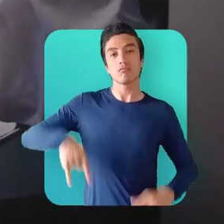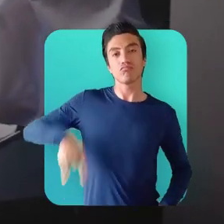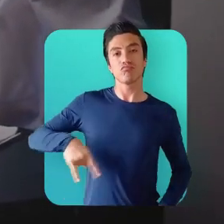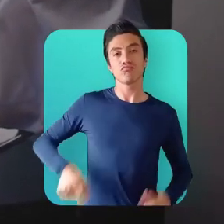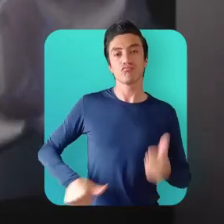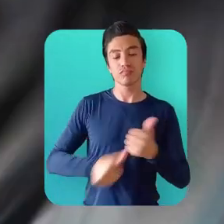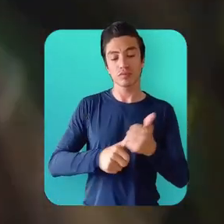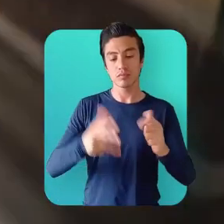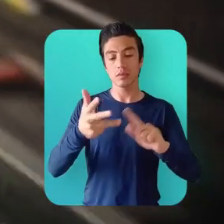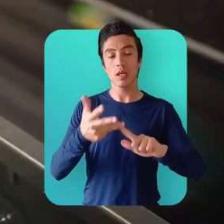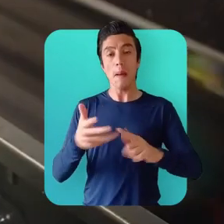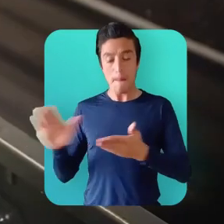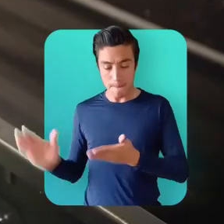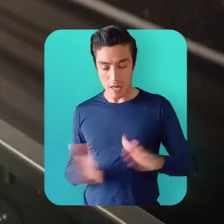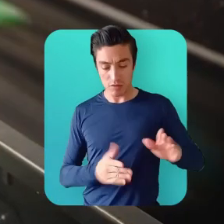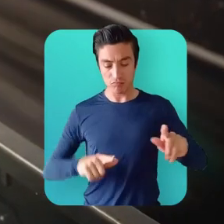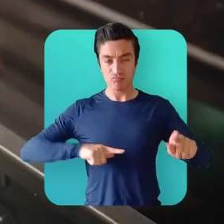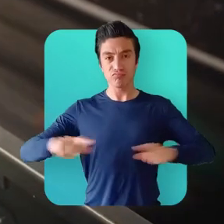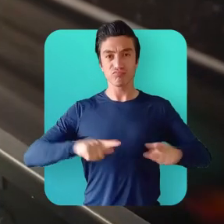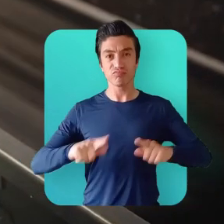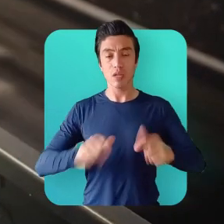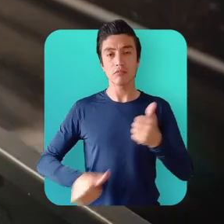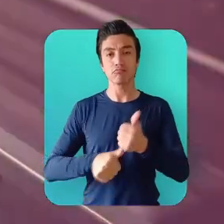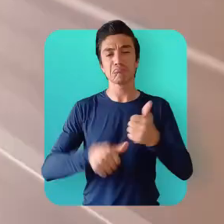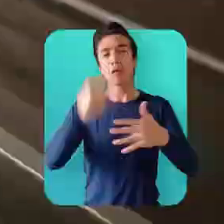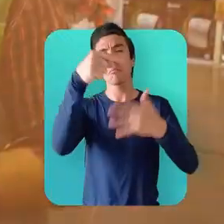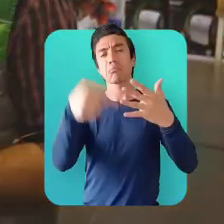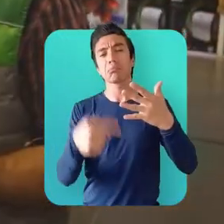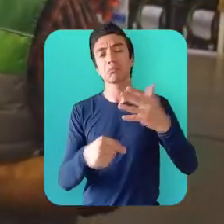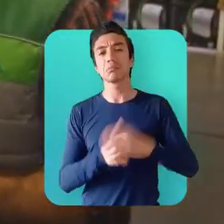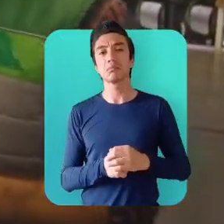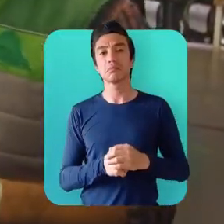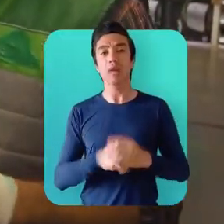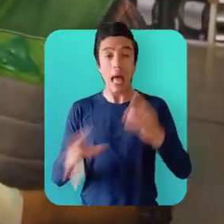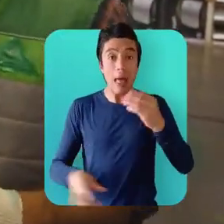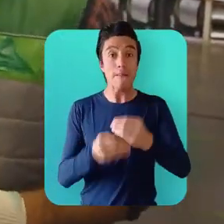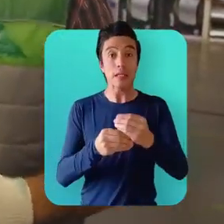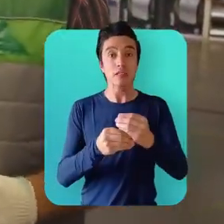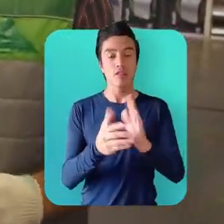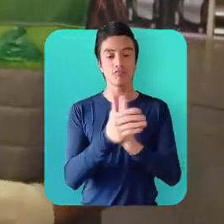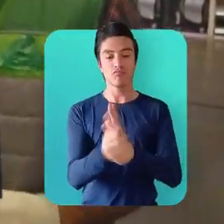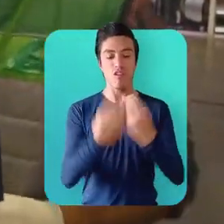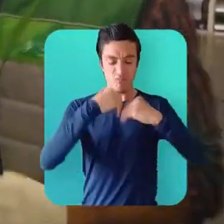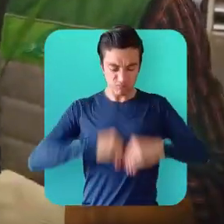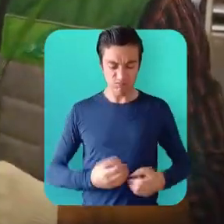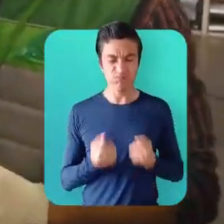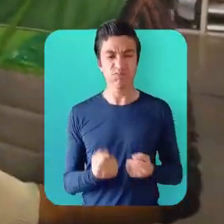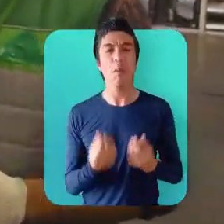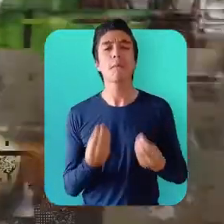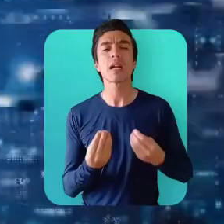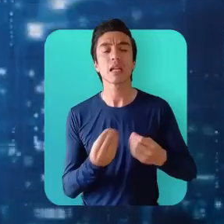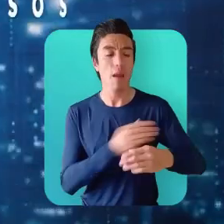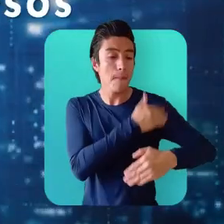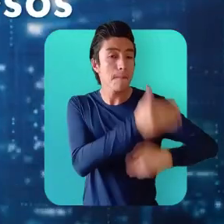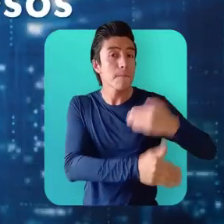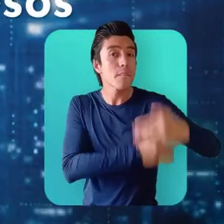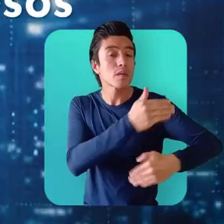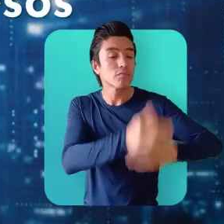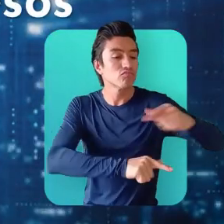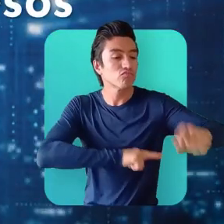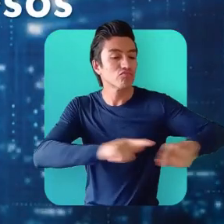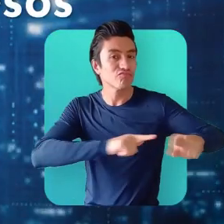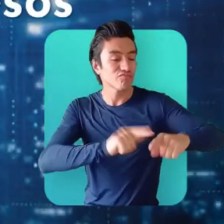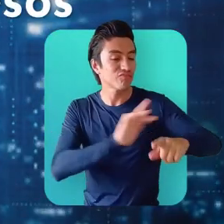asistente ejecutivo, asistente de planeación administrativa, entre otras alternativas. Además, fortalecerá las habilidades